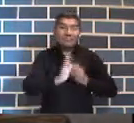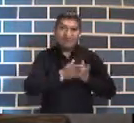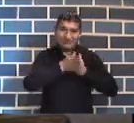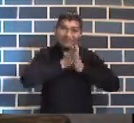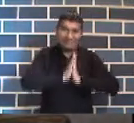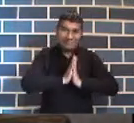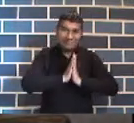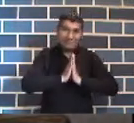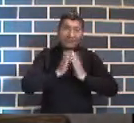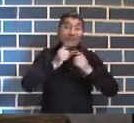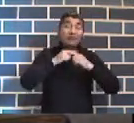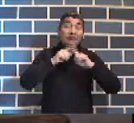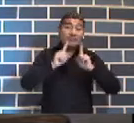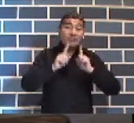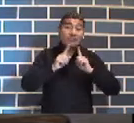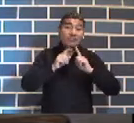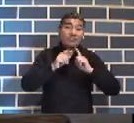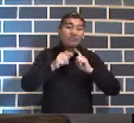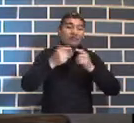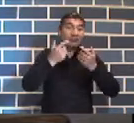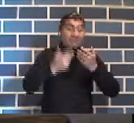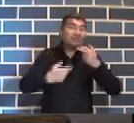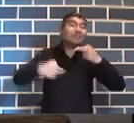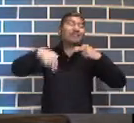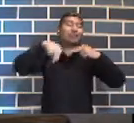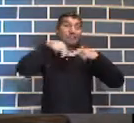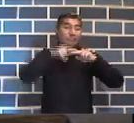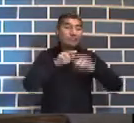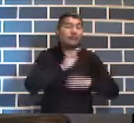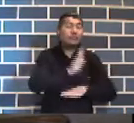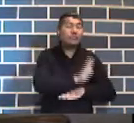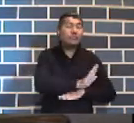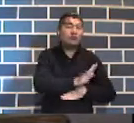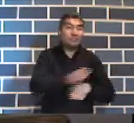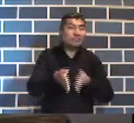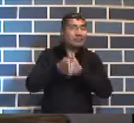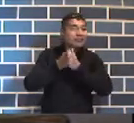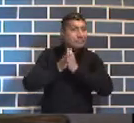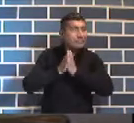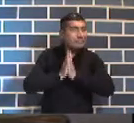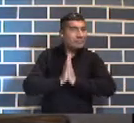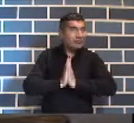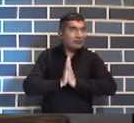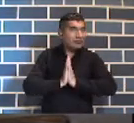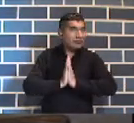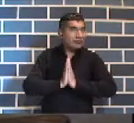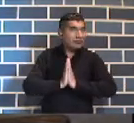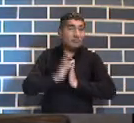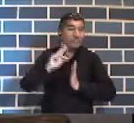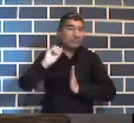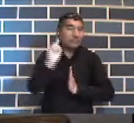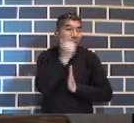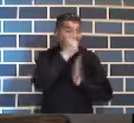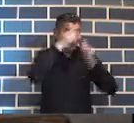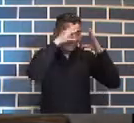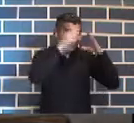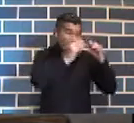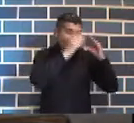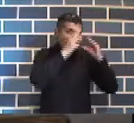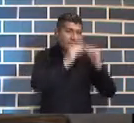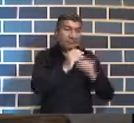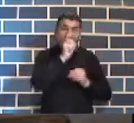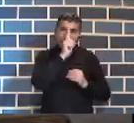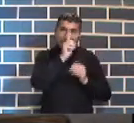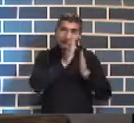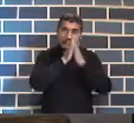supera la es la expectativa de los mismos discípulos no sólo les enseña una